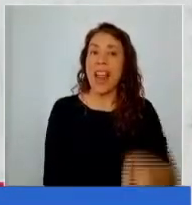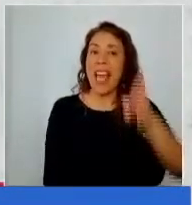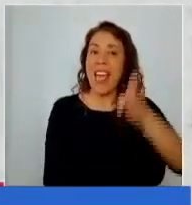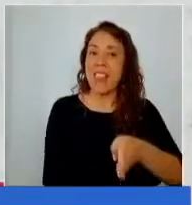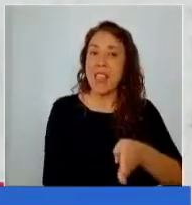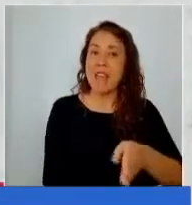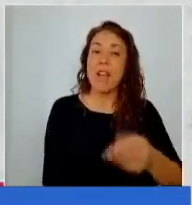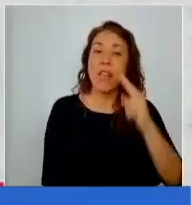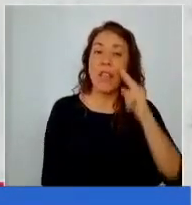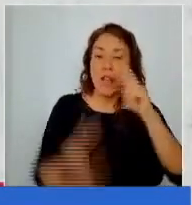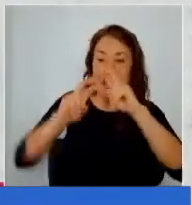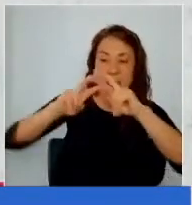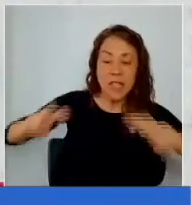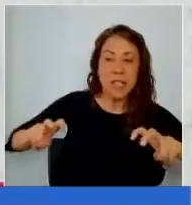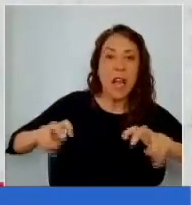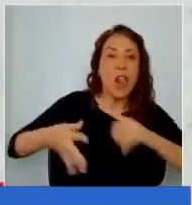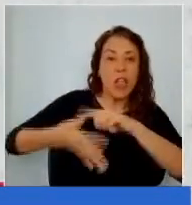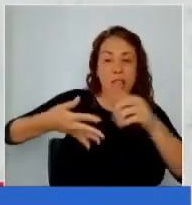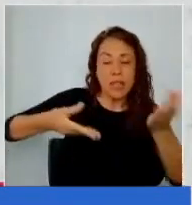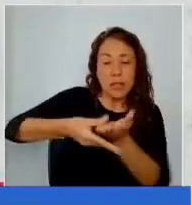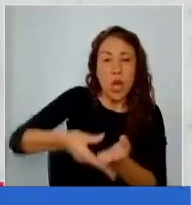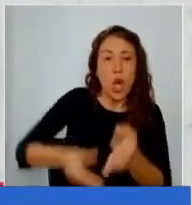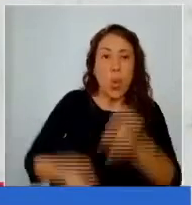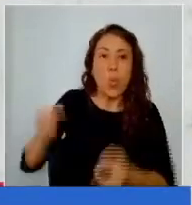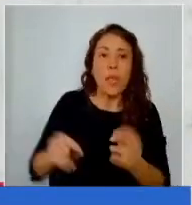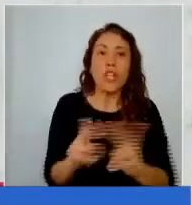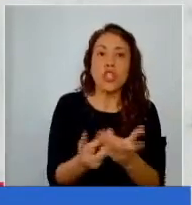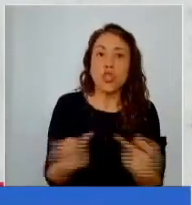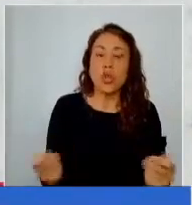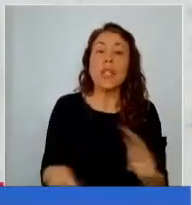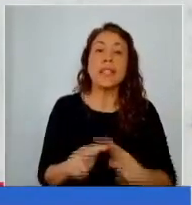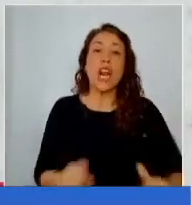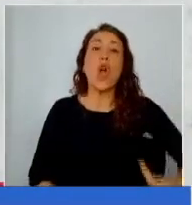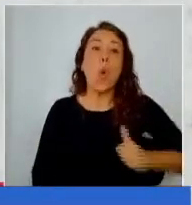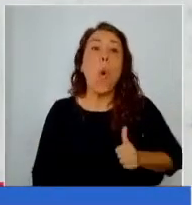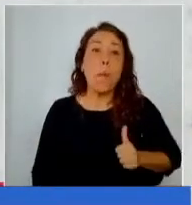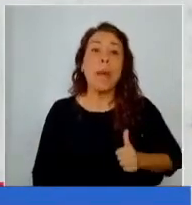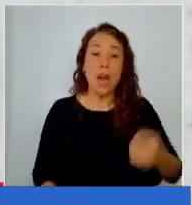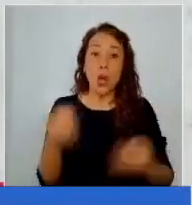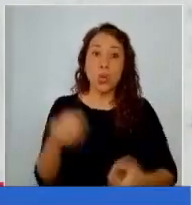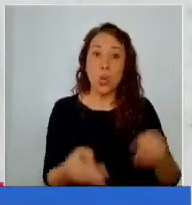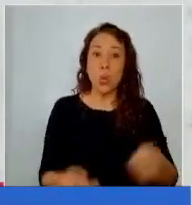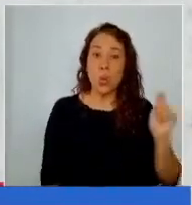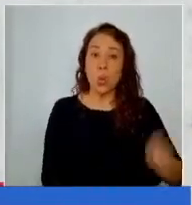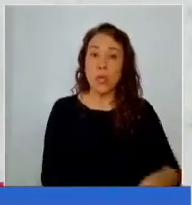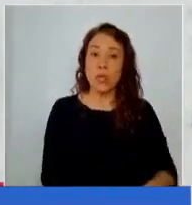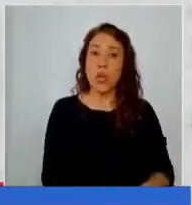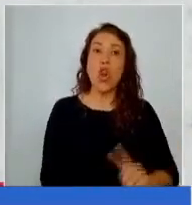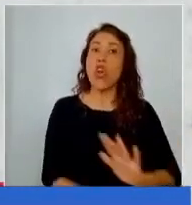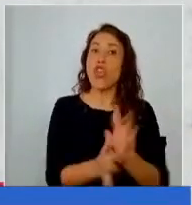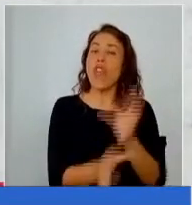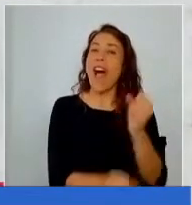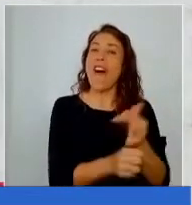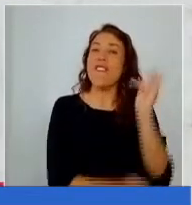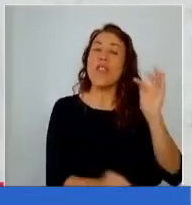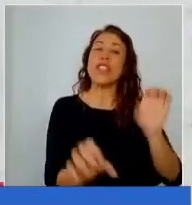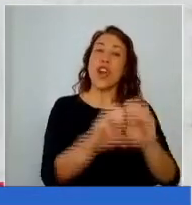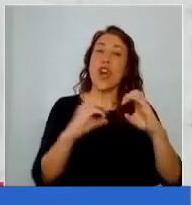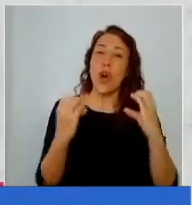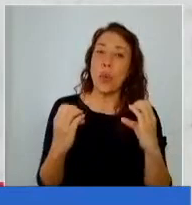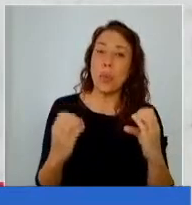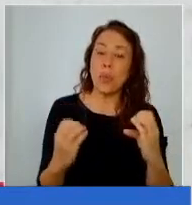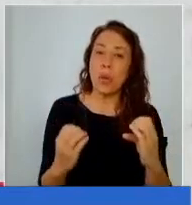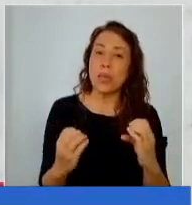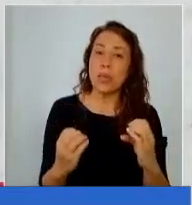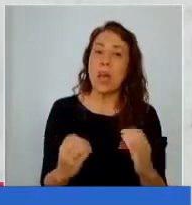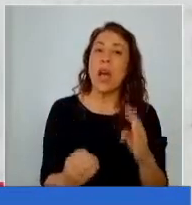judiciales resolver Y hacer ejecutar los juzgados no toda la fundaciones y corporaciones merecen caer